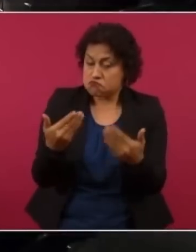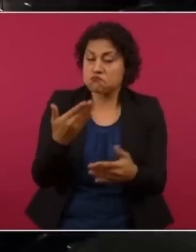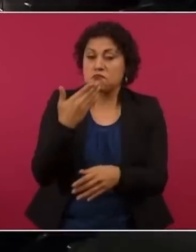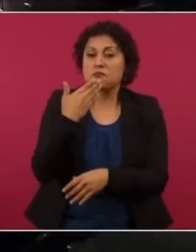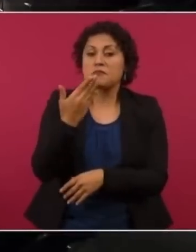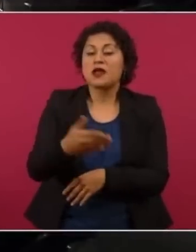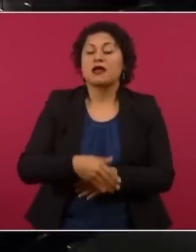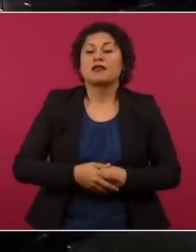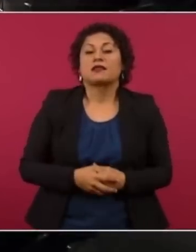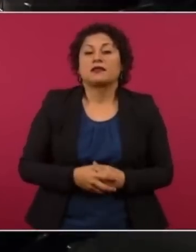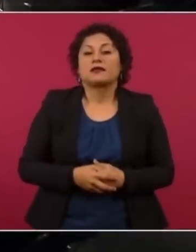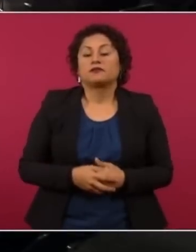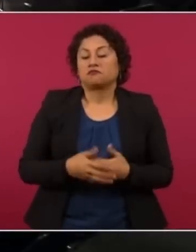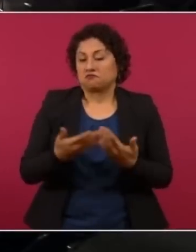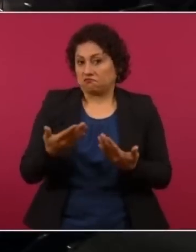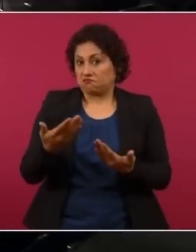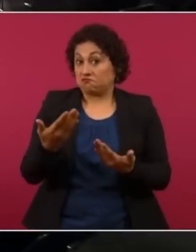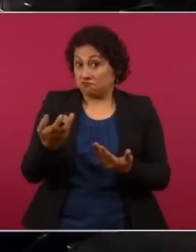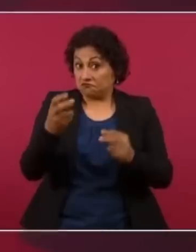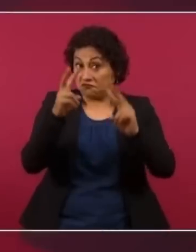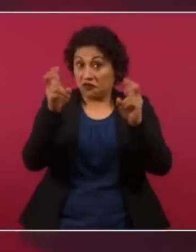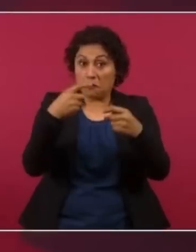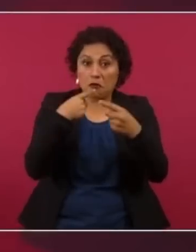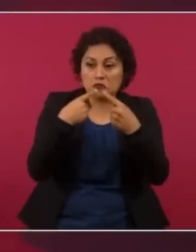Sí, pero es muy bueno el tema.